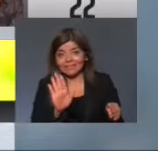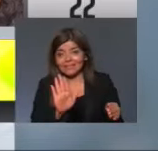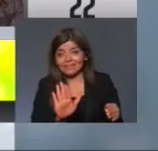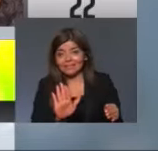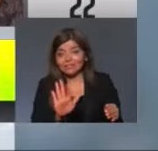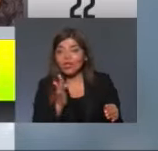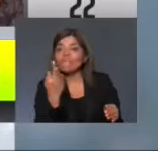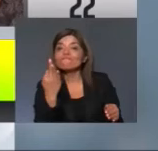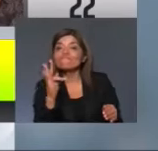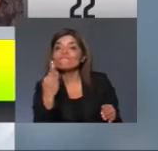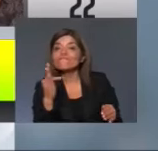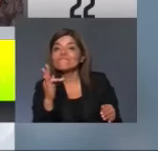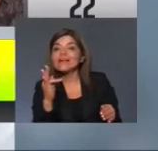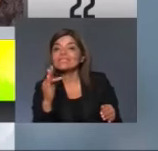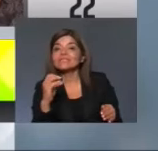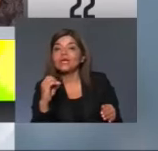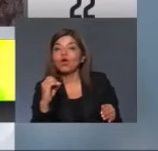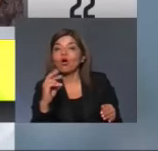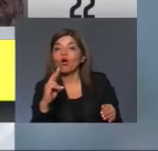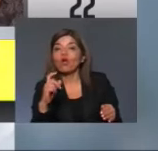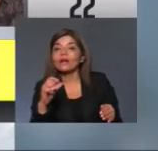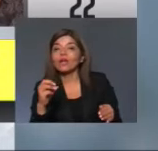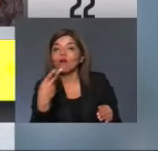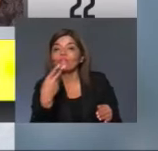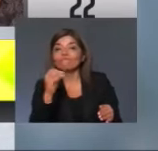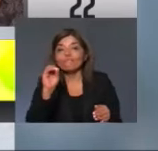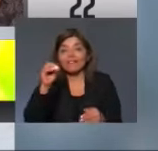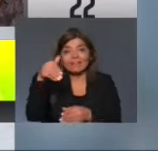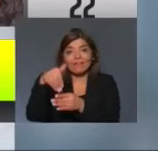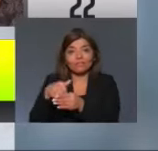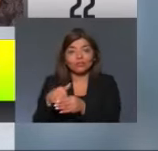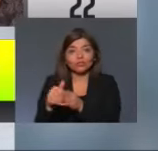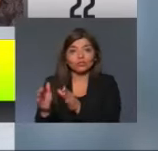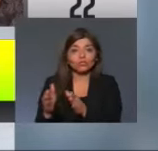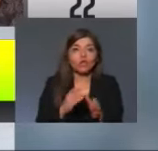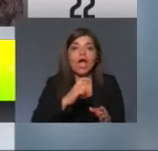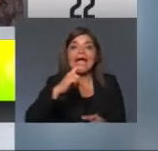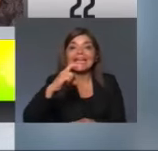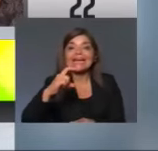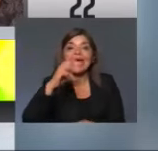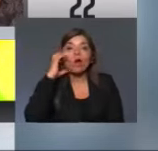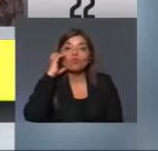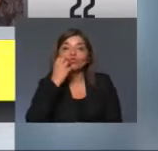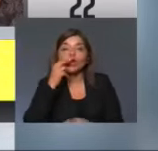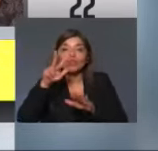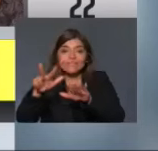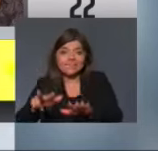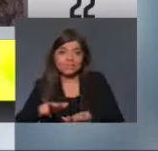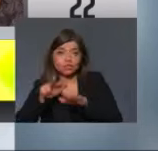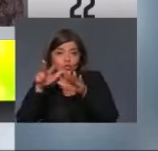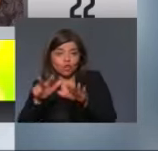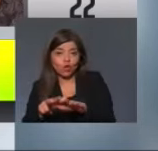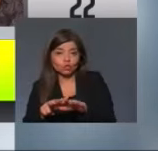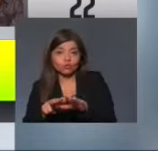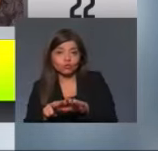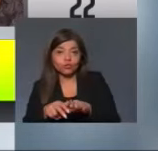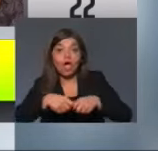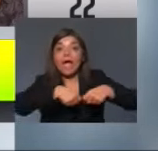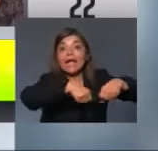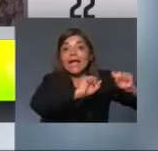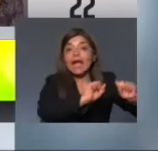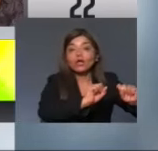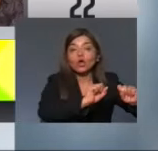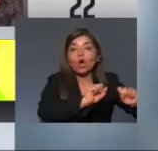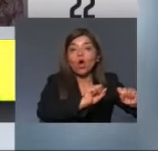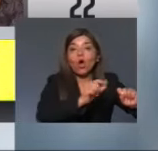Francisco Rego con 20 votos. Claudio Rego Larraín con 18 votos. Ah, ganó Francisco Rego. 18, en esa acá